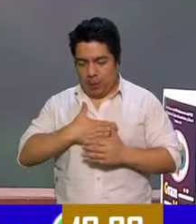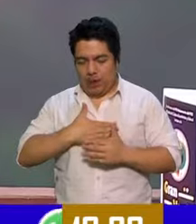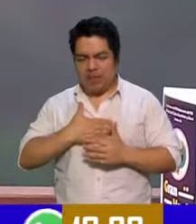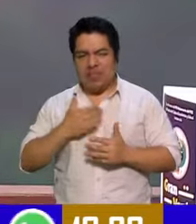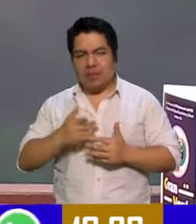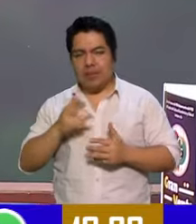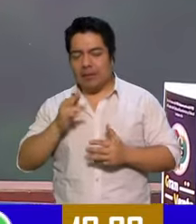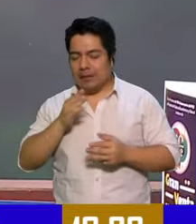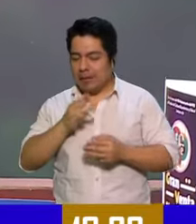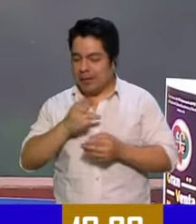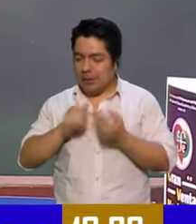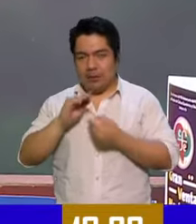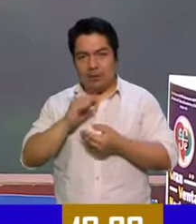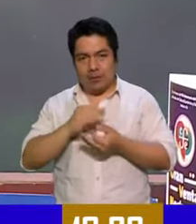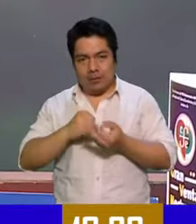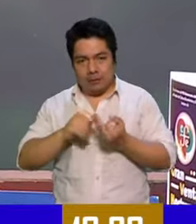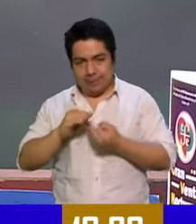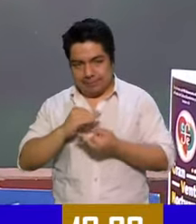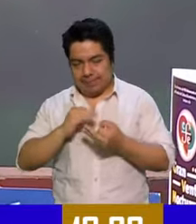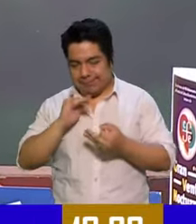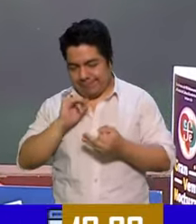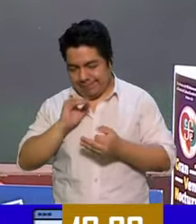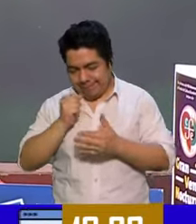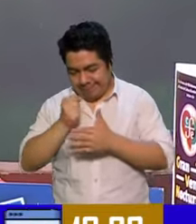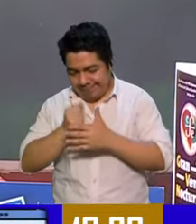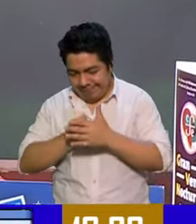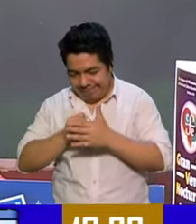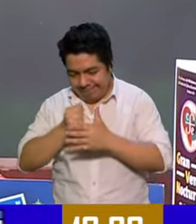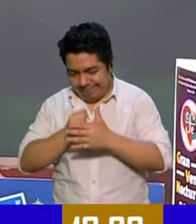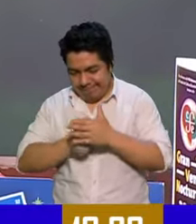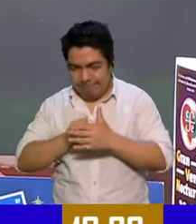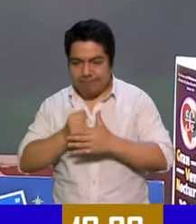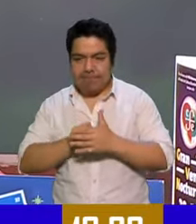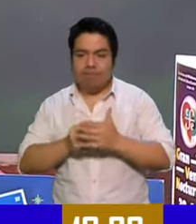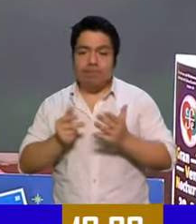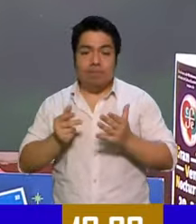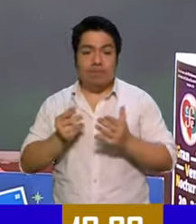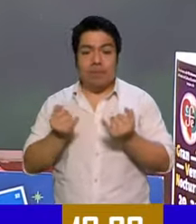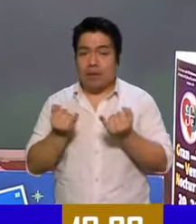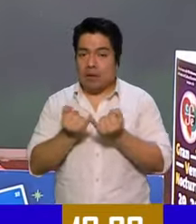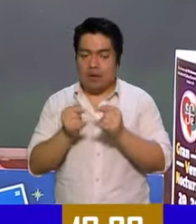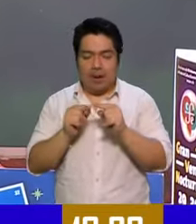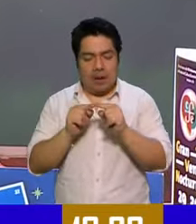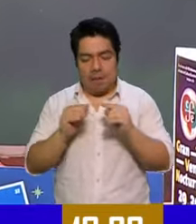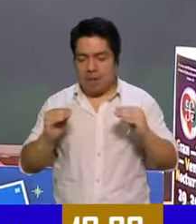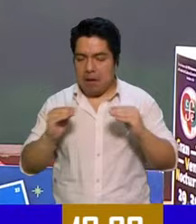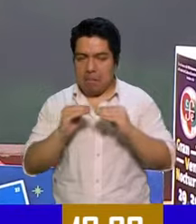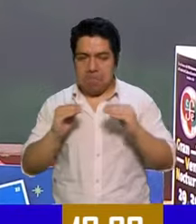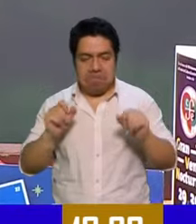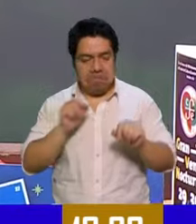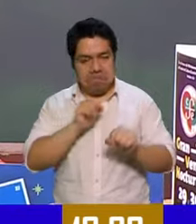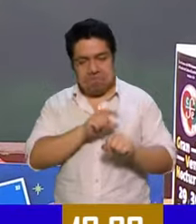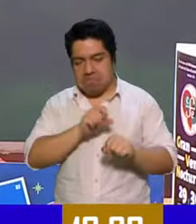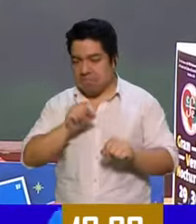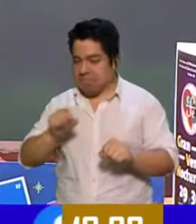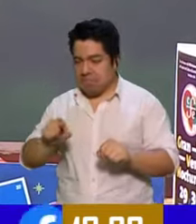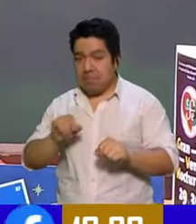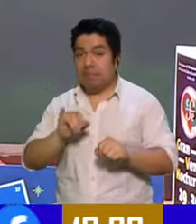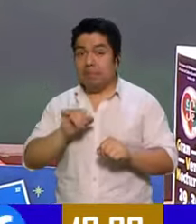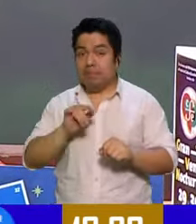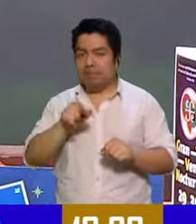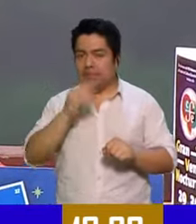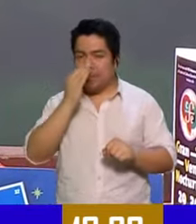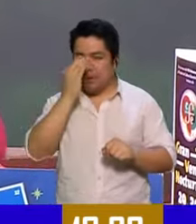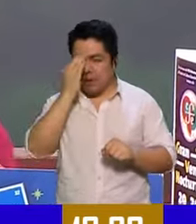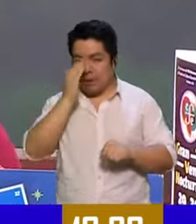es universal. Exacto. Y hay que luchar por ella, así sea. Y es igual para todos, en las mismas condiciones. Seguro la que